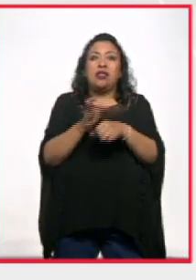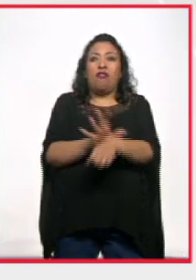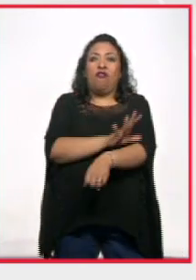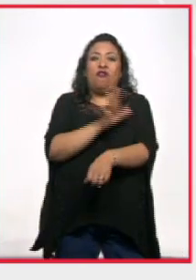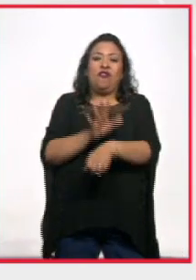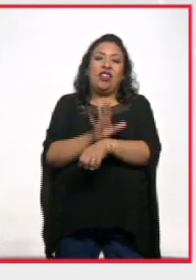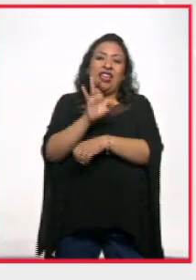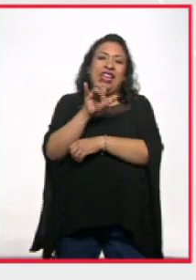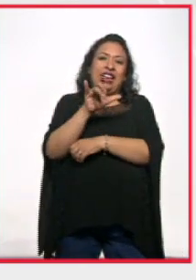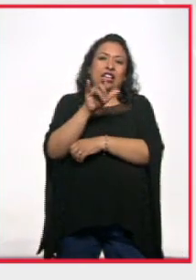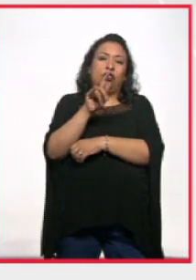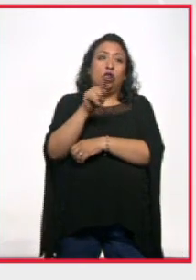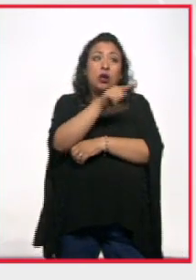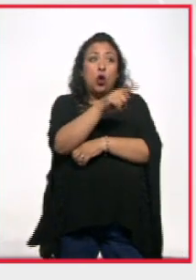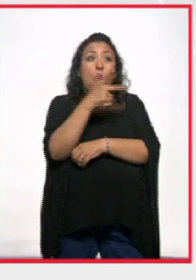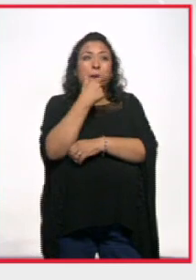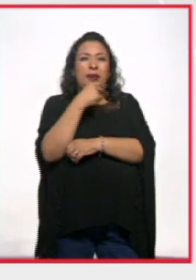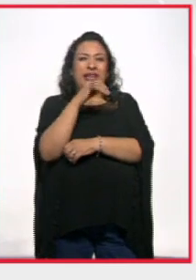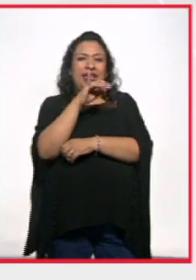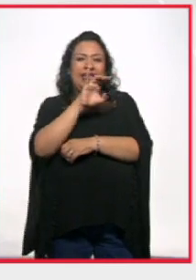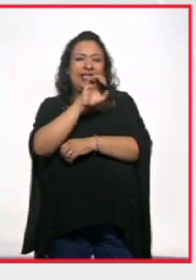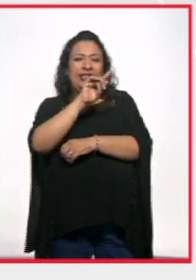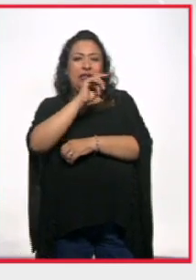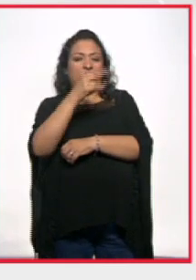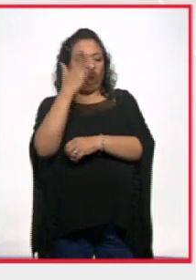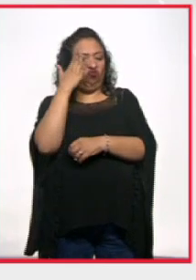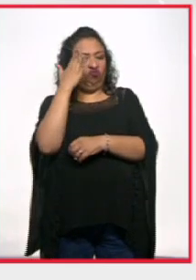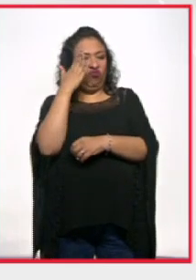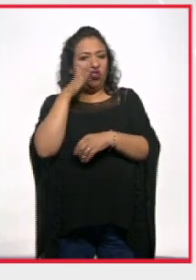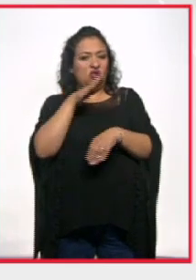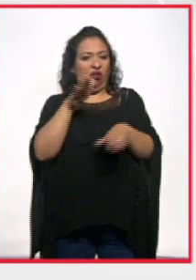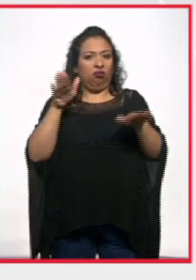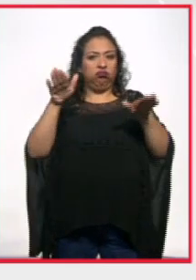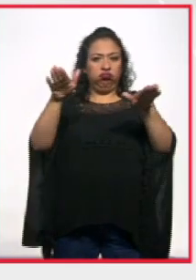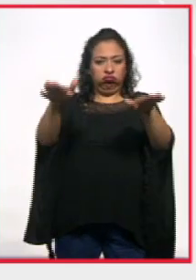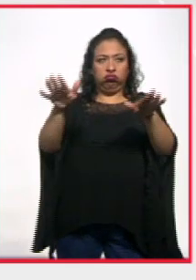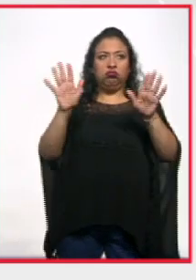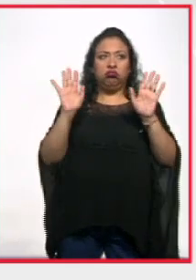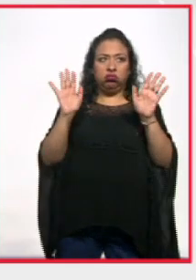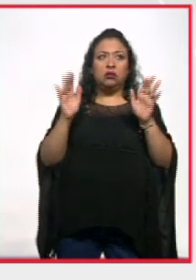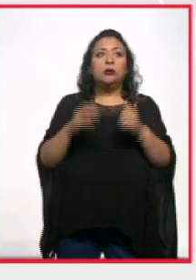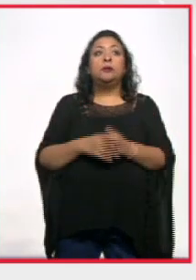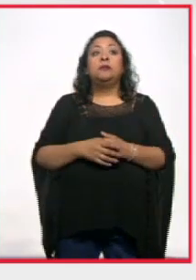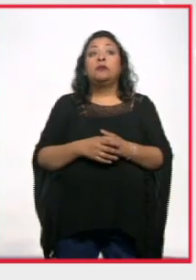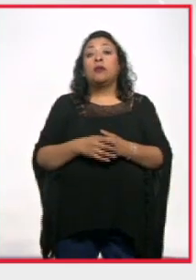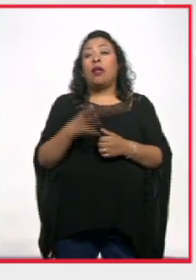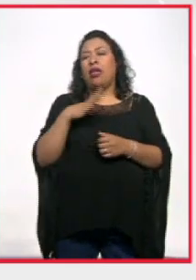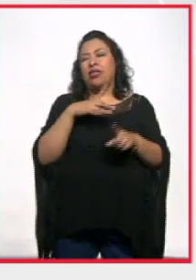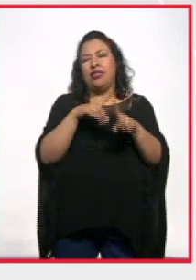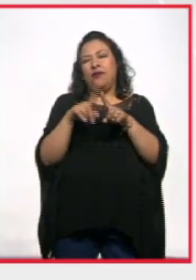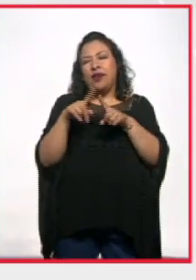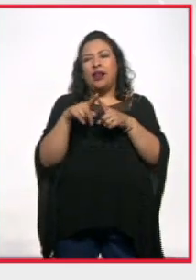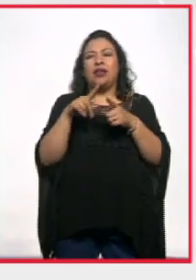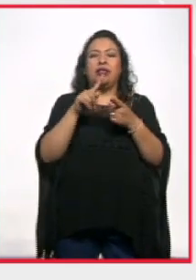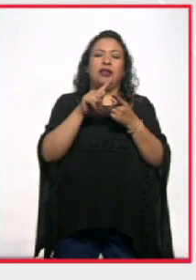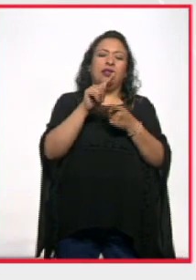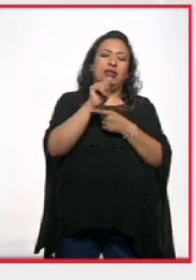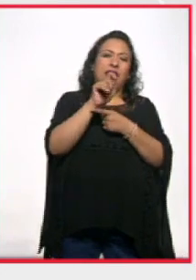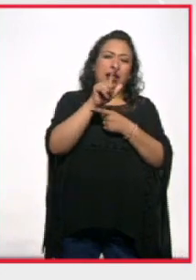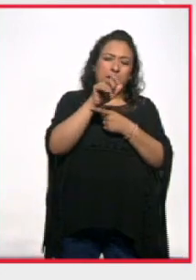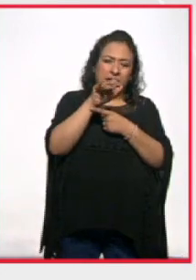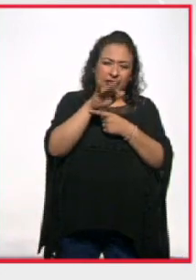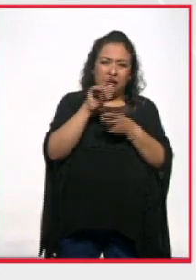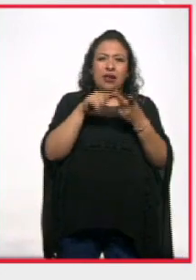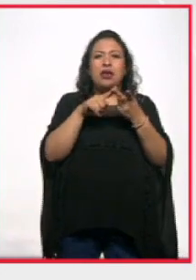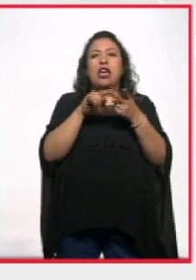reto. ITAN es líder de la parte de aviónica, precisamente. Entonces, bueno, todos estos componentes, telemetría,